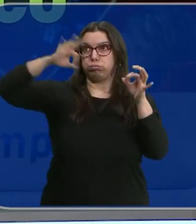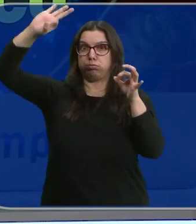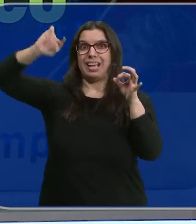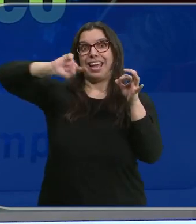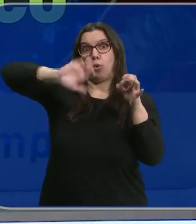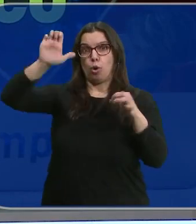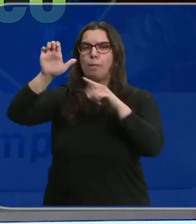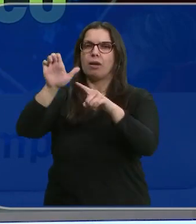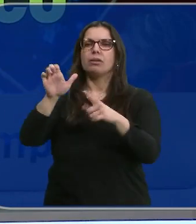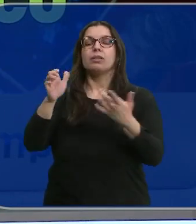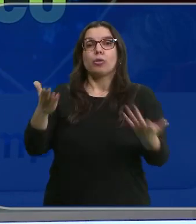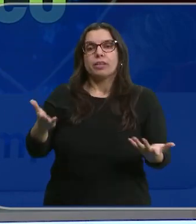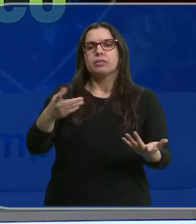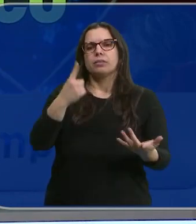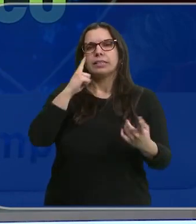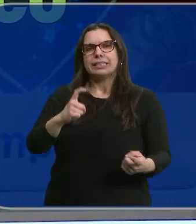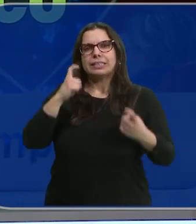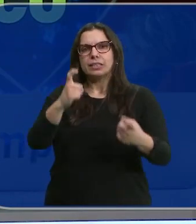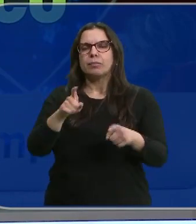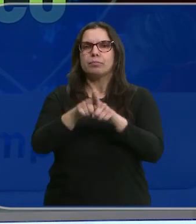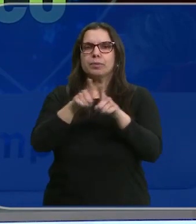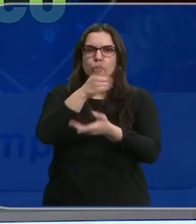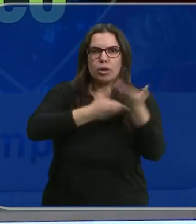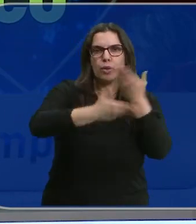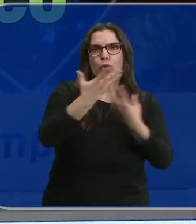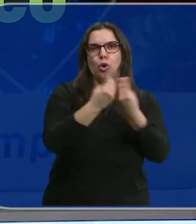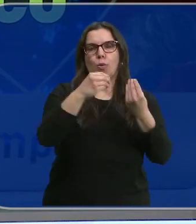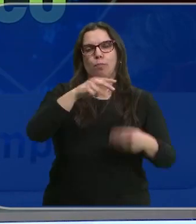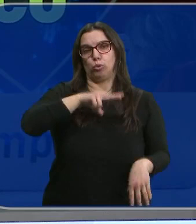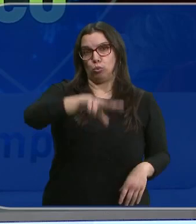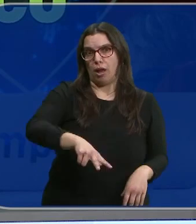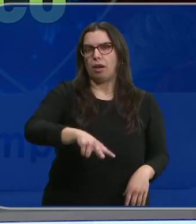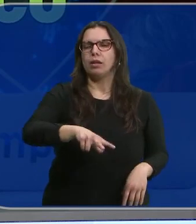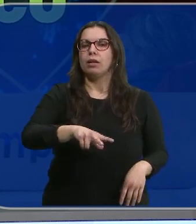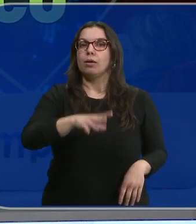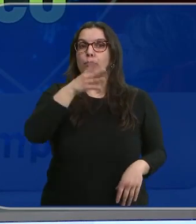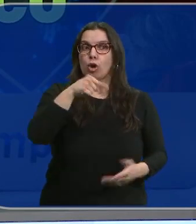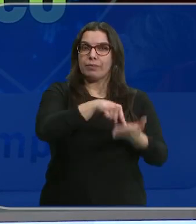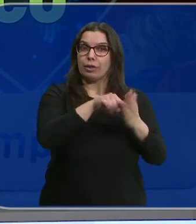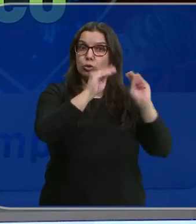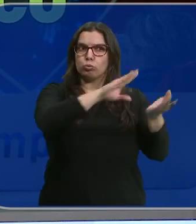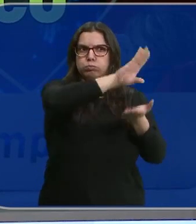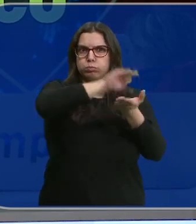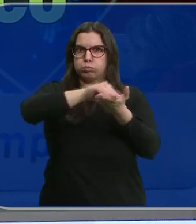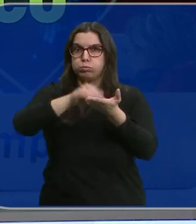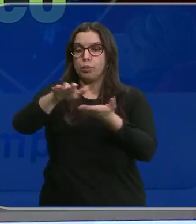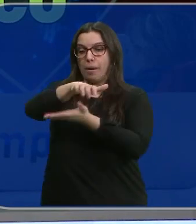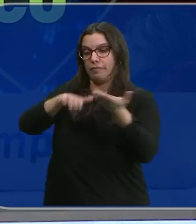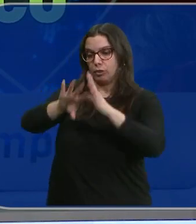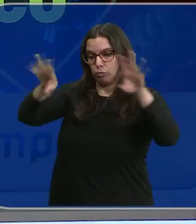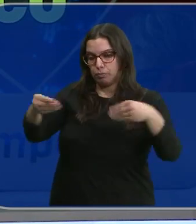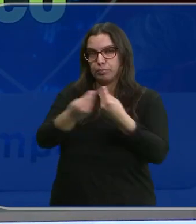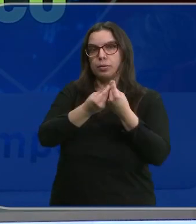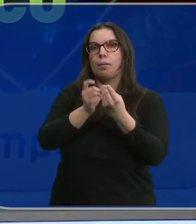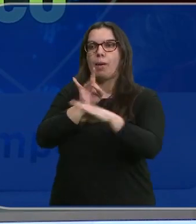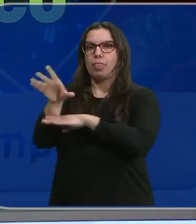para ello está aunando sus fuerzas con los vecinos de Portugal a través de Salamanca, recogiendo sus reivindicaciones en un manifiesto que se hará llegar a